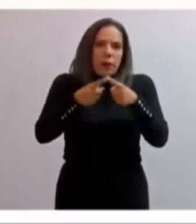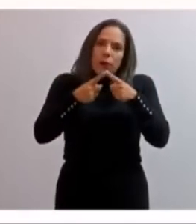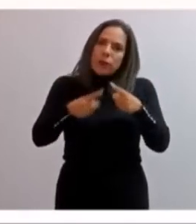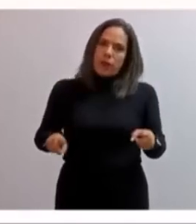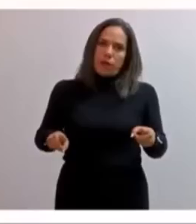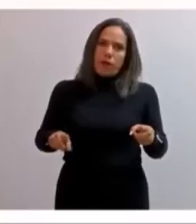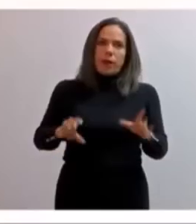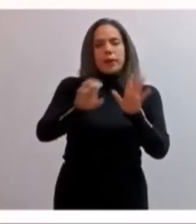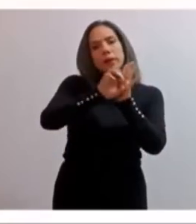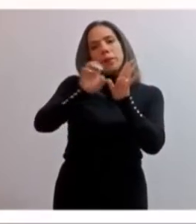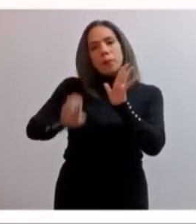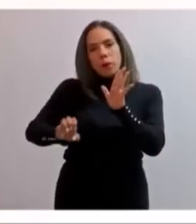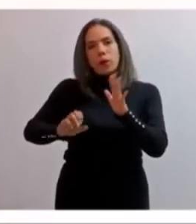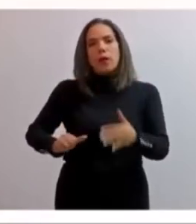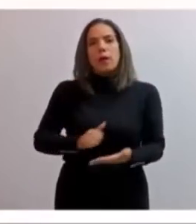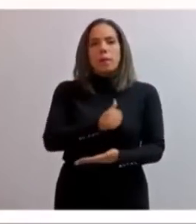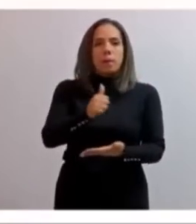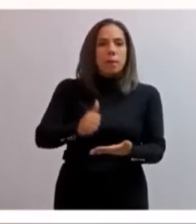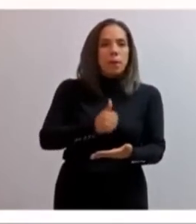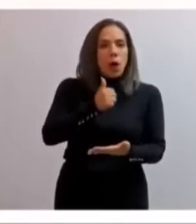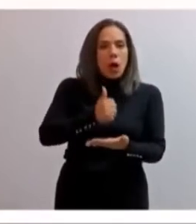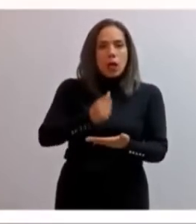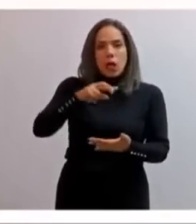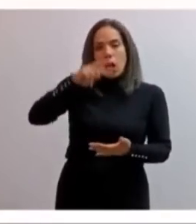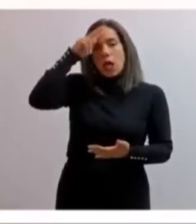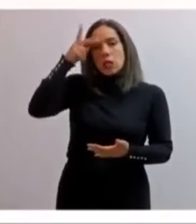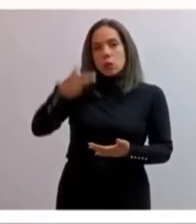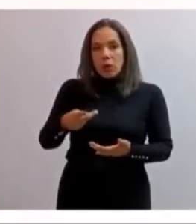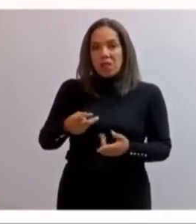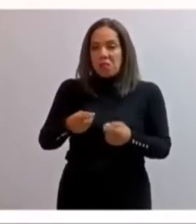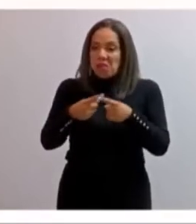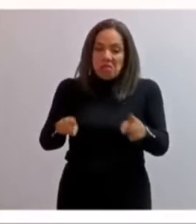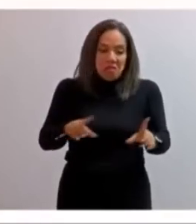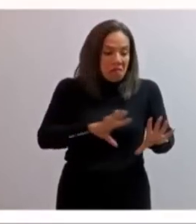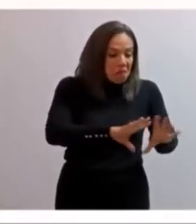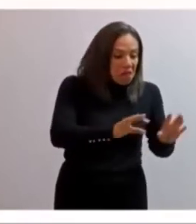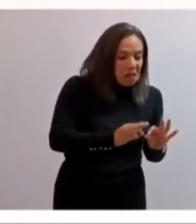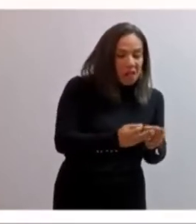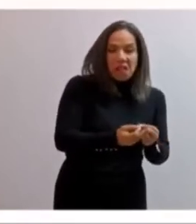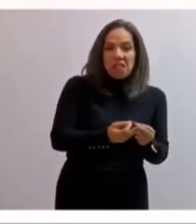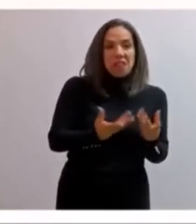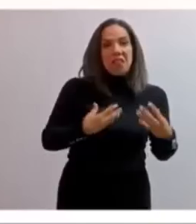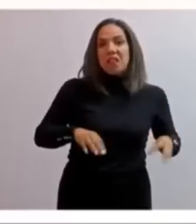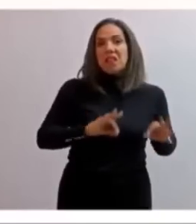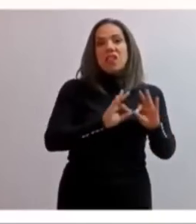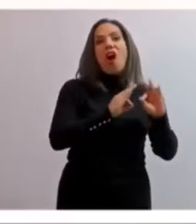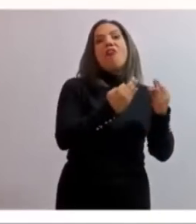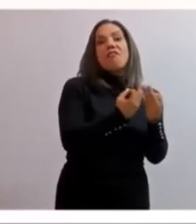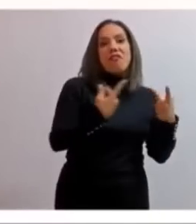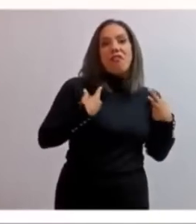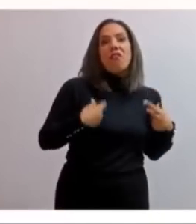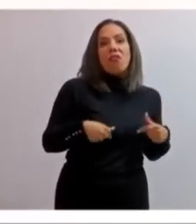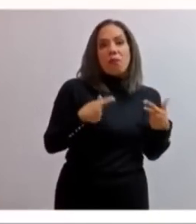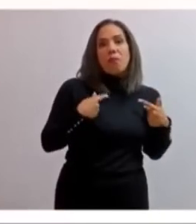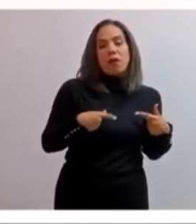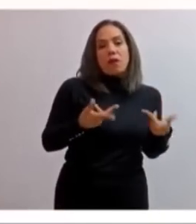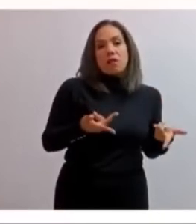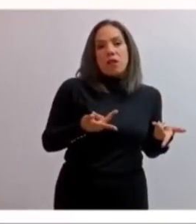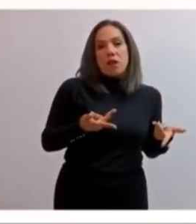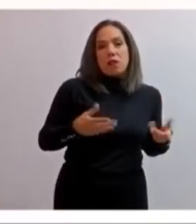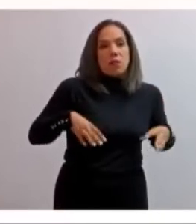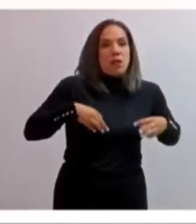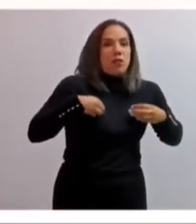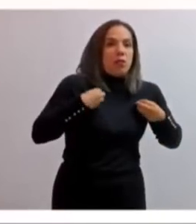vamos a encontrar distintas colonias, distintos sectores, distintas alcaldías, vamos a